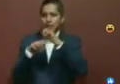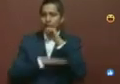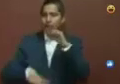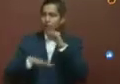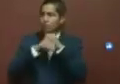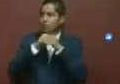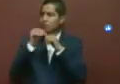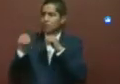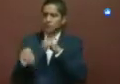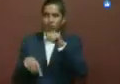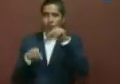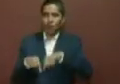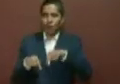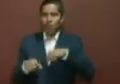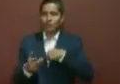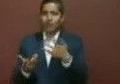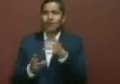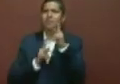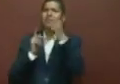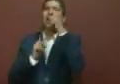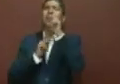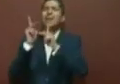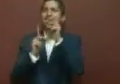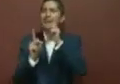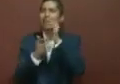Pues aquí los tengo a ustedes, ¿para qué voy a buscarlos?